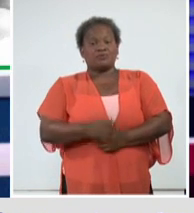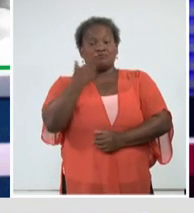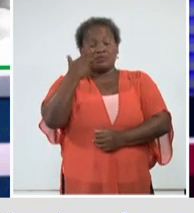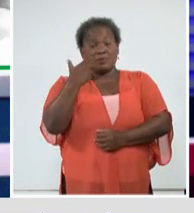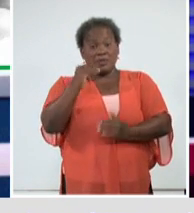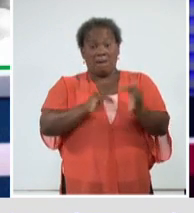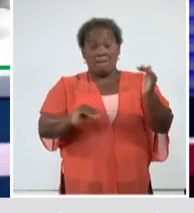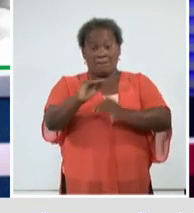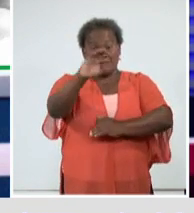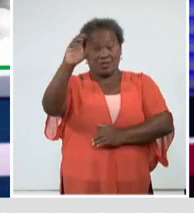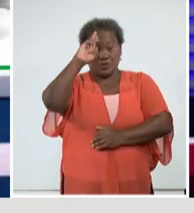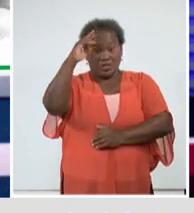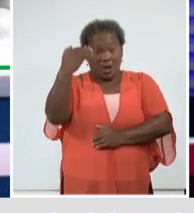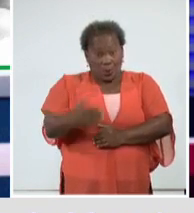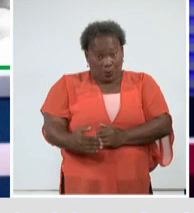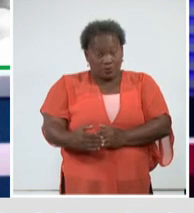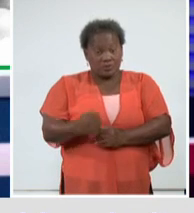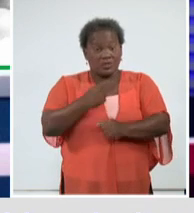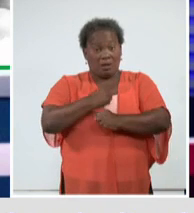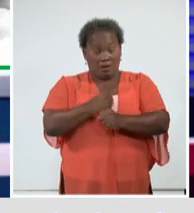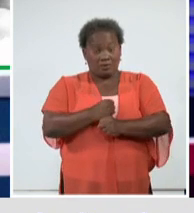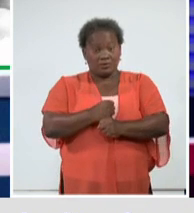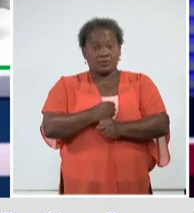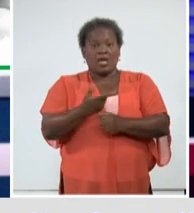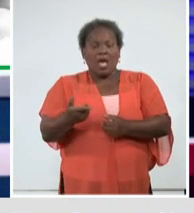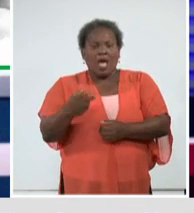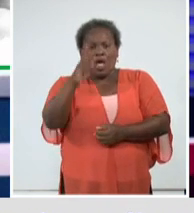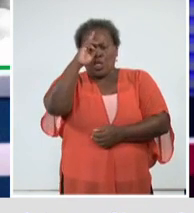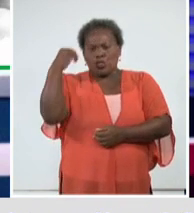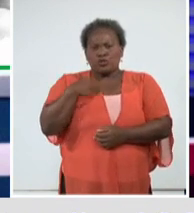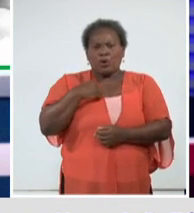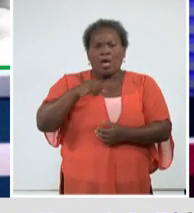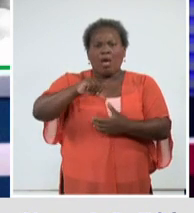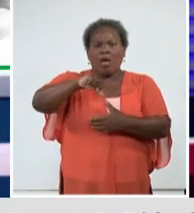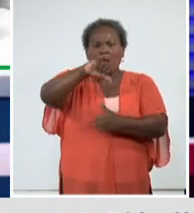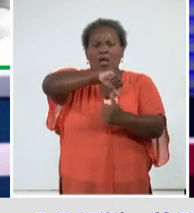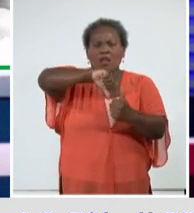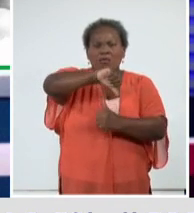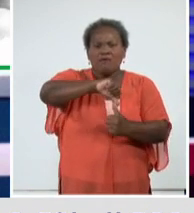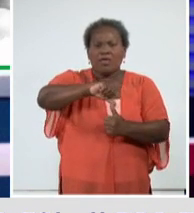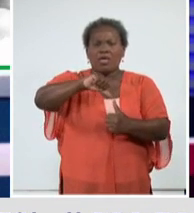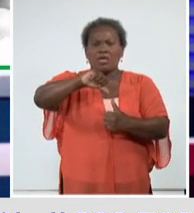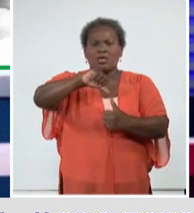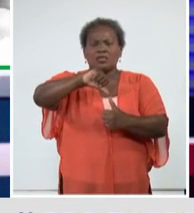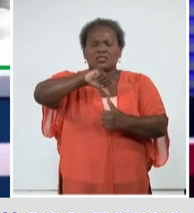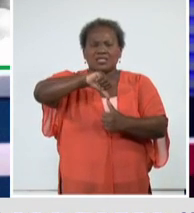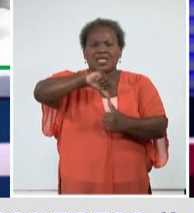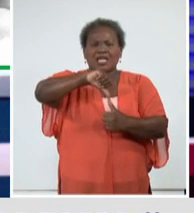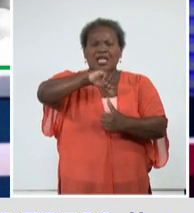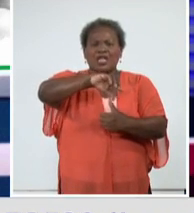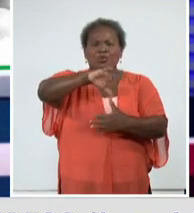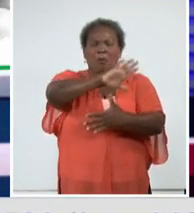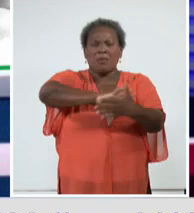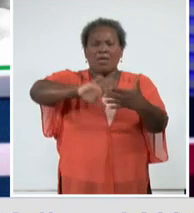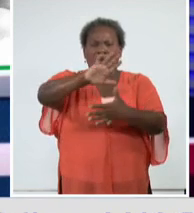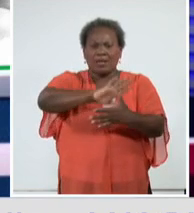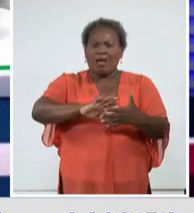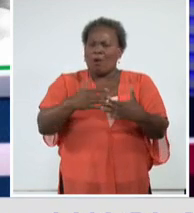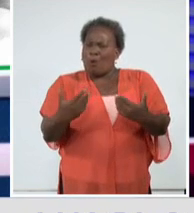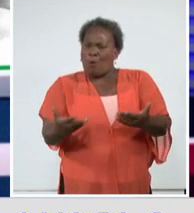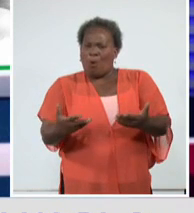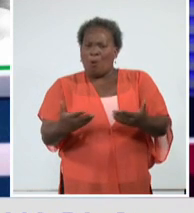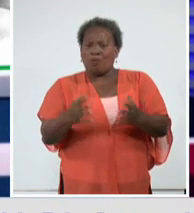de Salud Pública. El área del Caribe, algunos países de Centroamérica, se comportan con cifras también muy altas